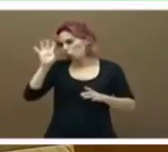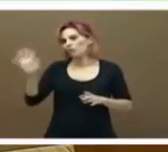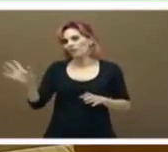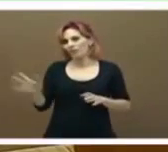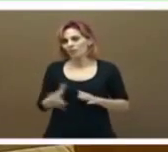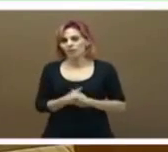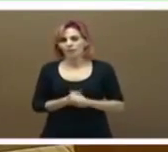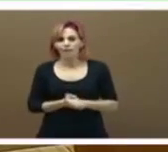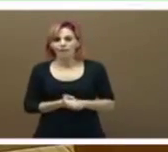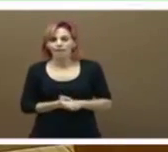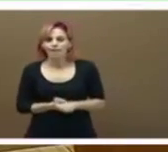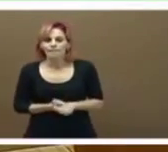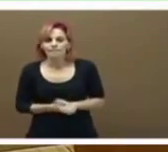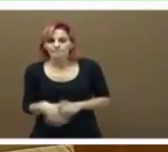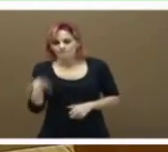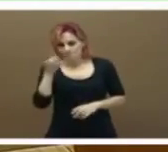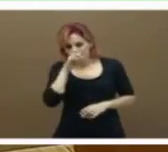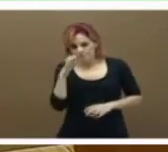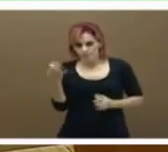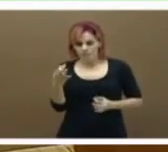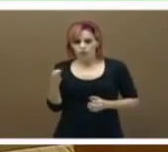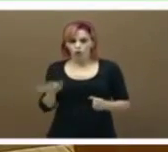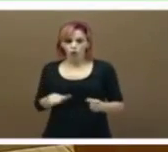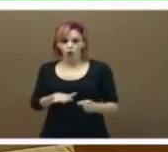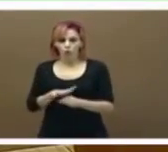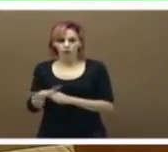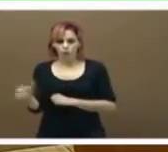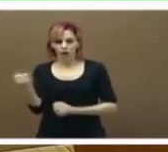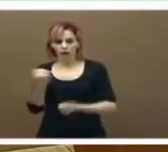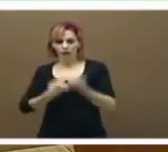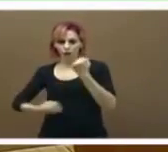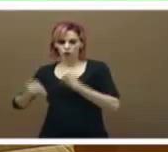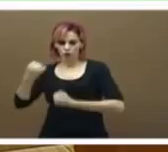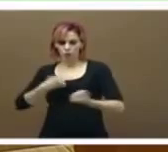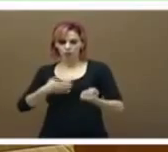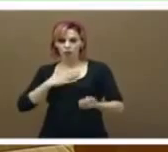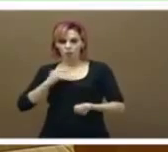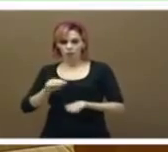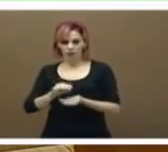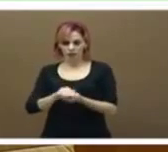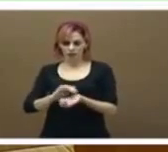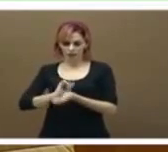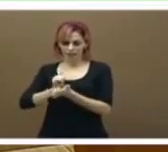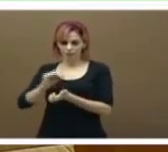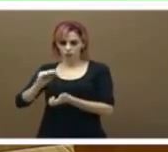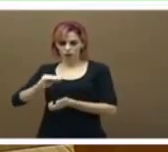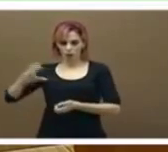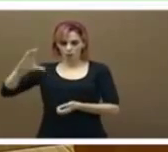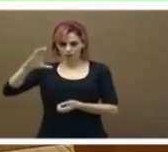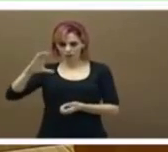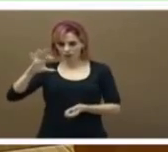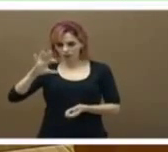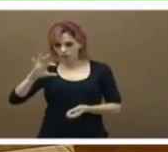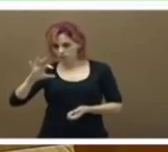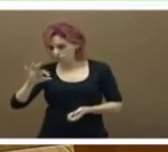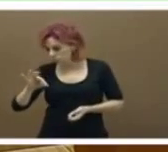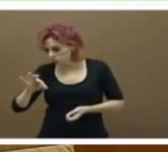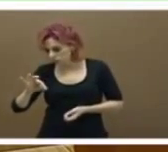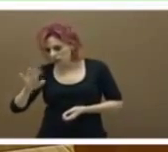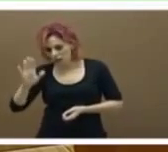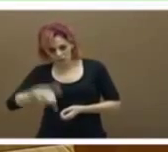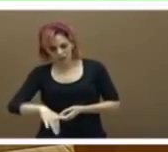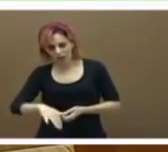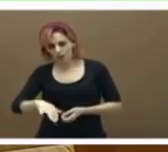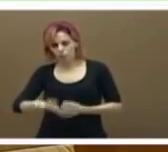Les recuerdo que los que no quedaron cobertura económica, sean ampliables o no sean ampliables los créditos, fueron ustedes,